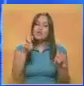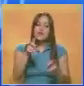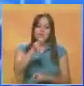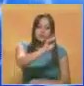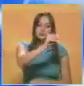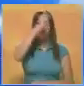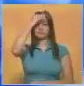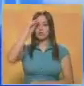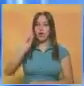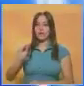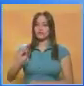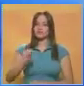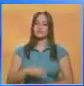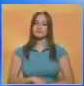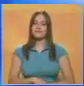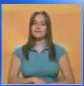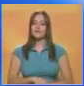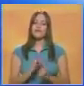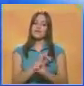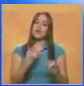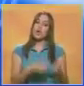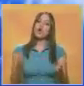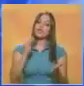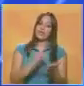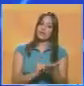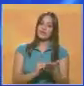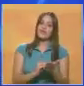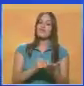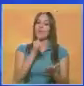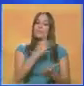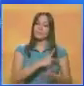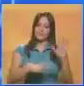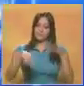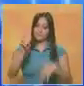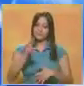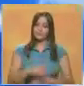llevarles más información. Con esto retornamos con ustedes y la emisión meridiana de su noticiero Venevisión.